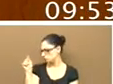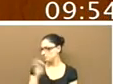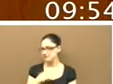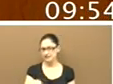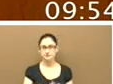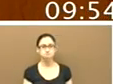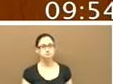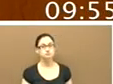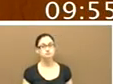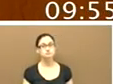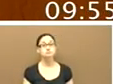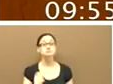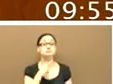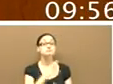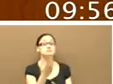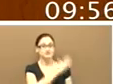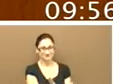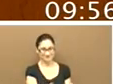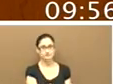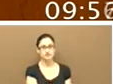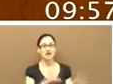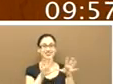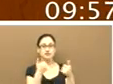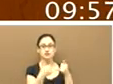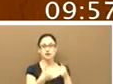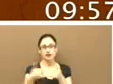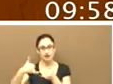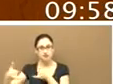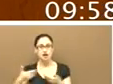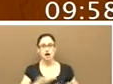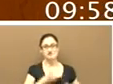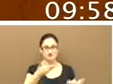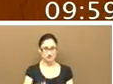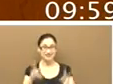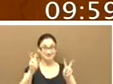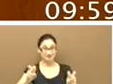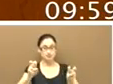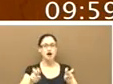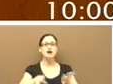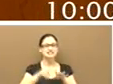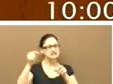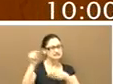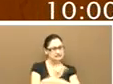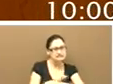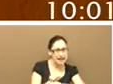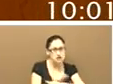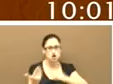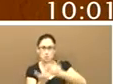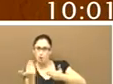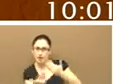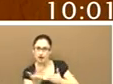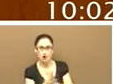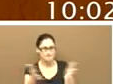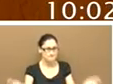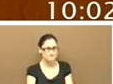y les adelanto que habrá diez líneas de ayuda destinadas a la implantación al diseño a la modernización al impulso